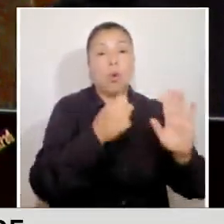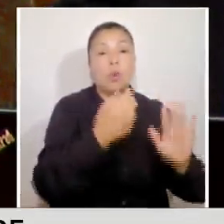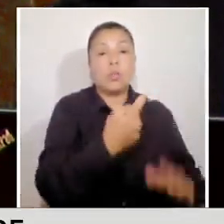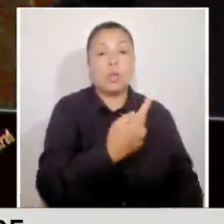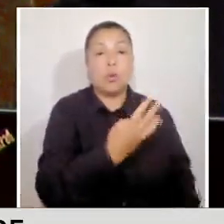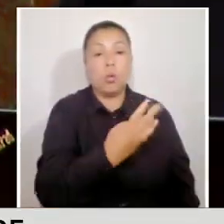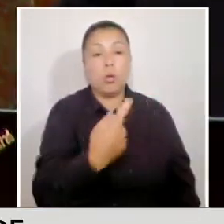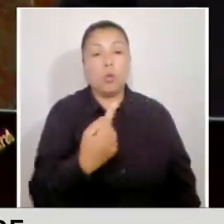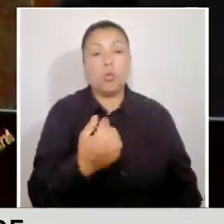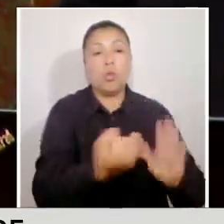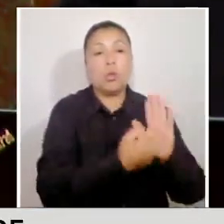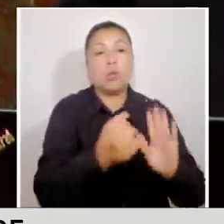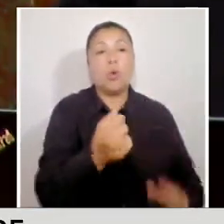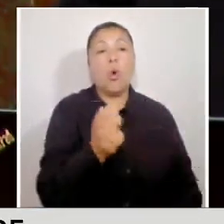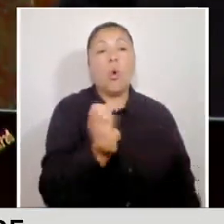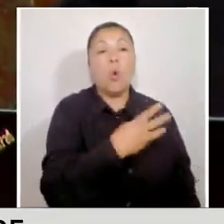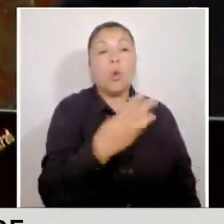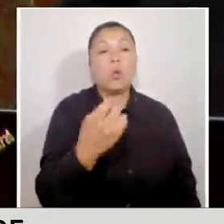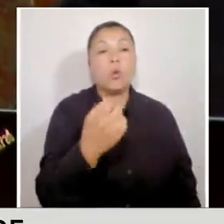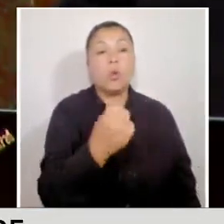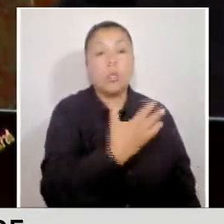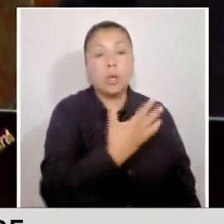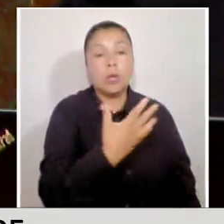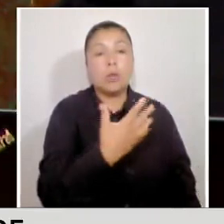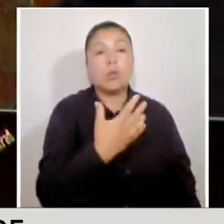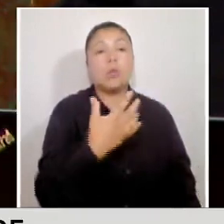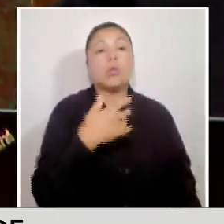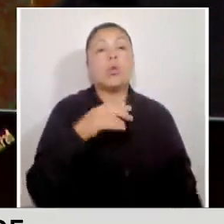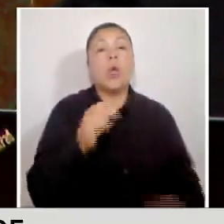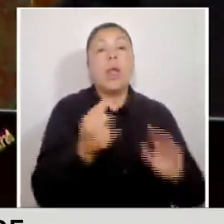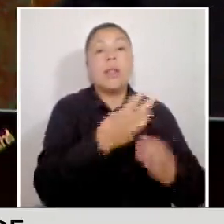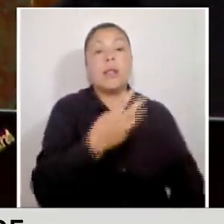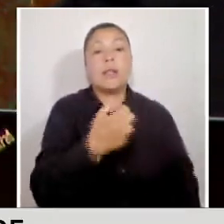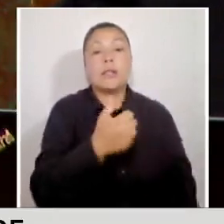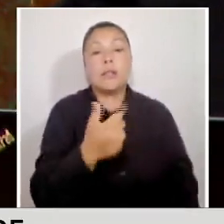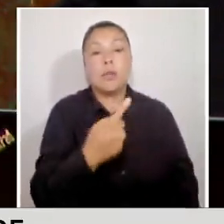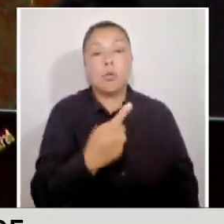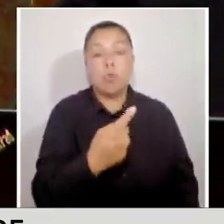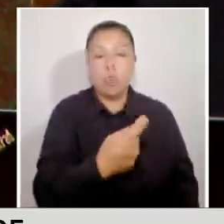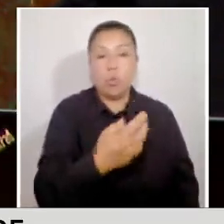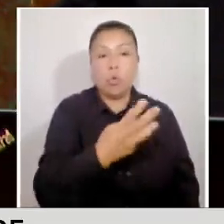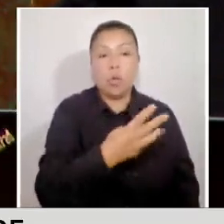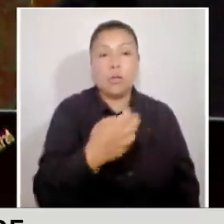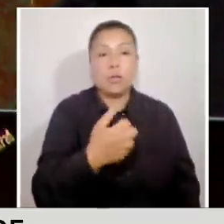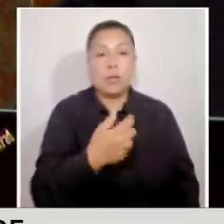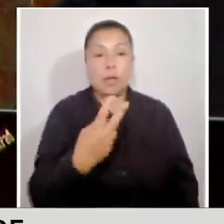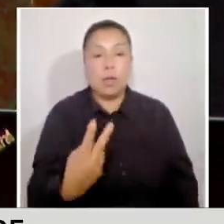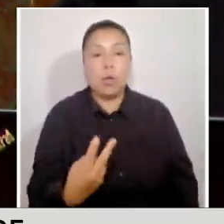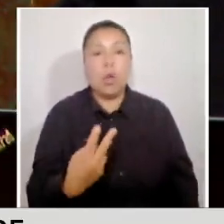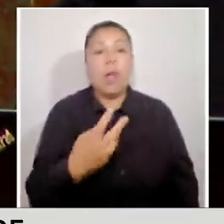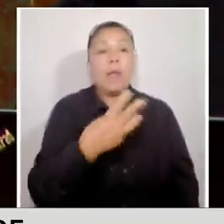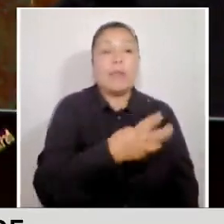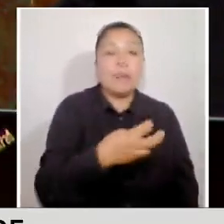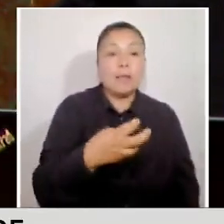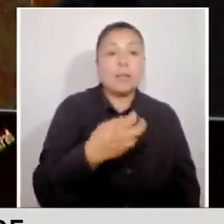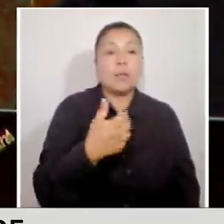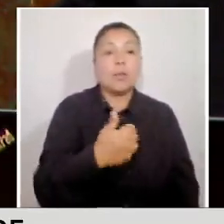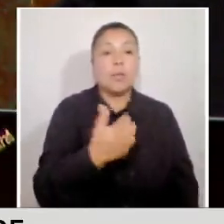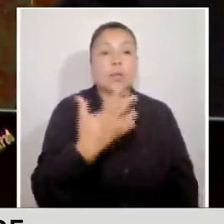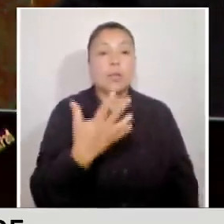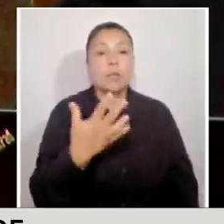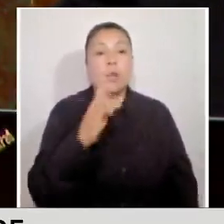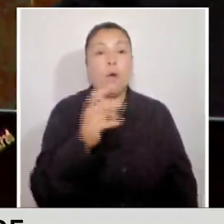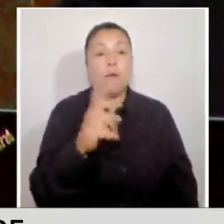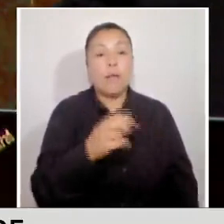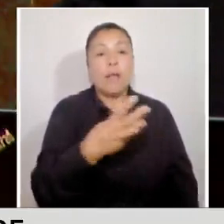tercero cuarto y quinto 142 361 362 365 bis